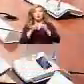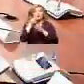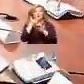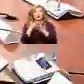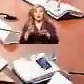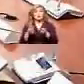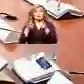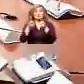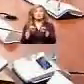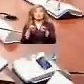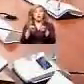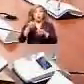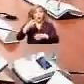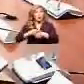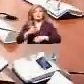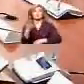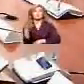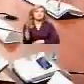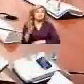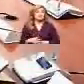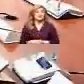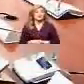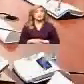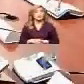como es debido. Sin embargo, ya que el pleno